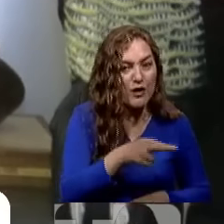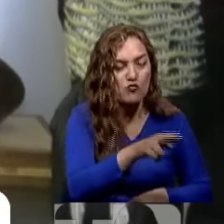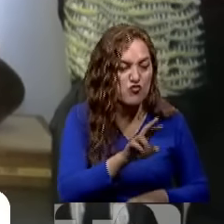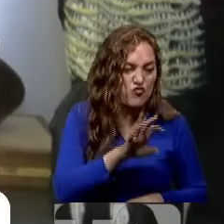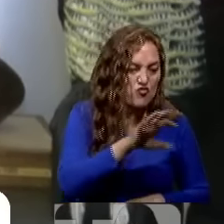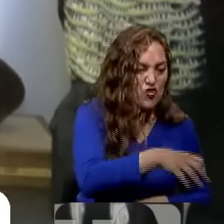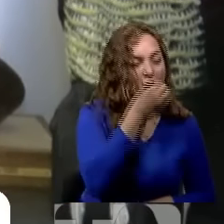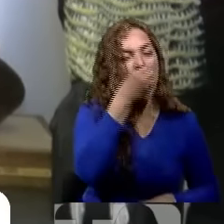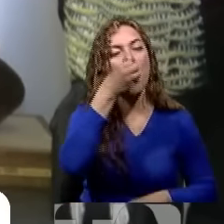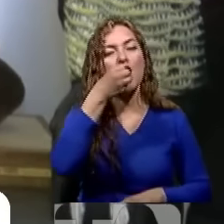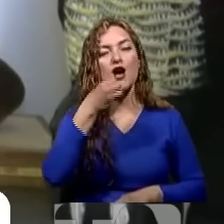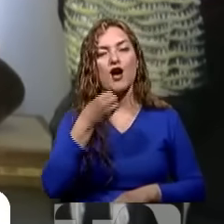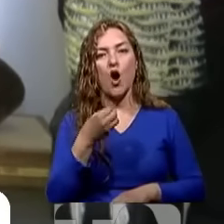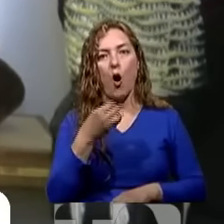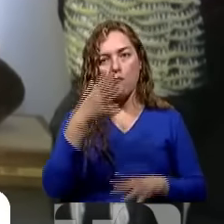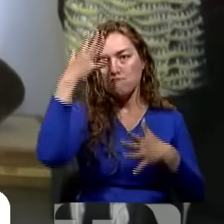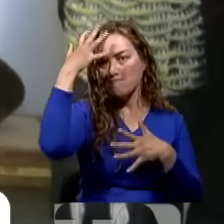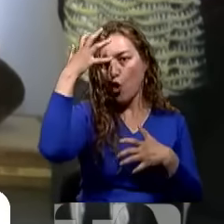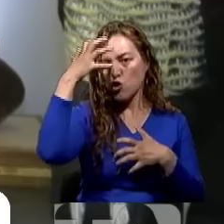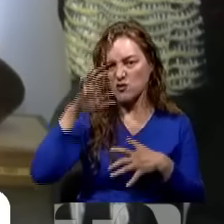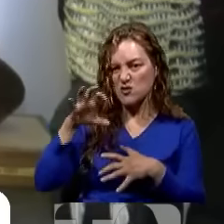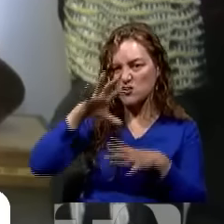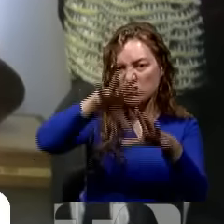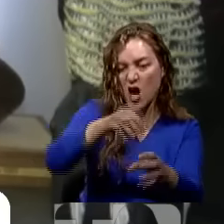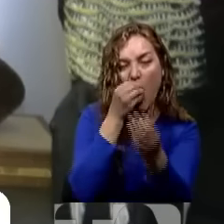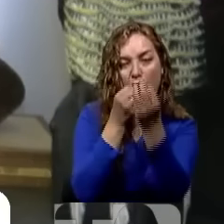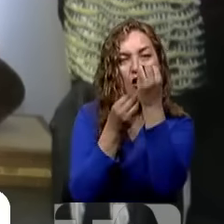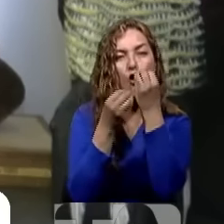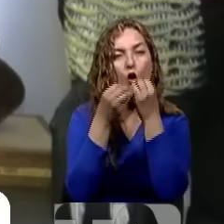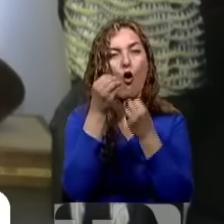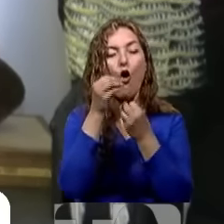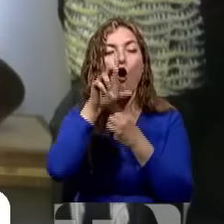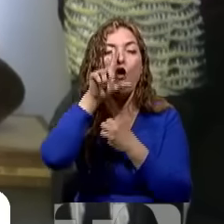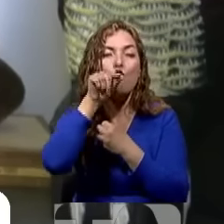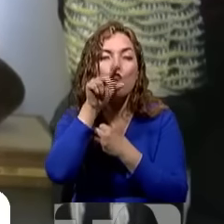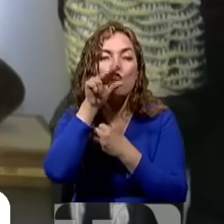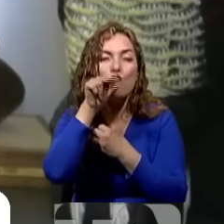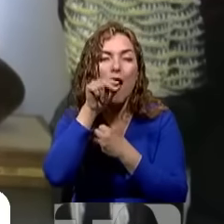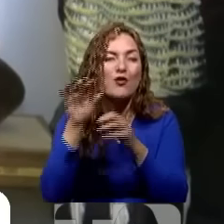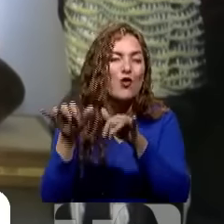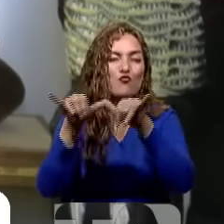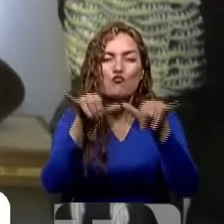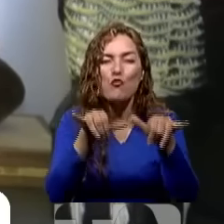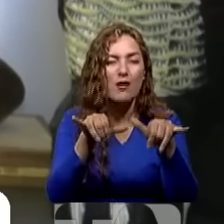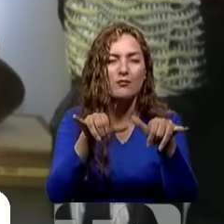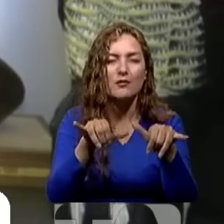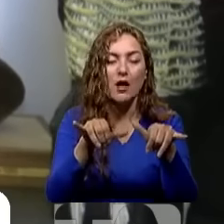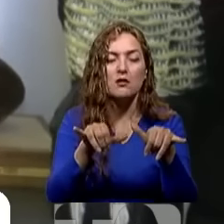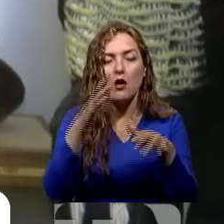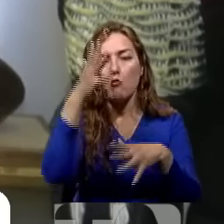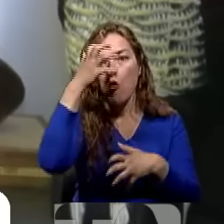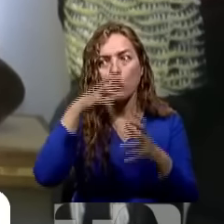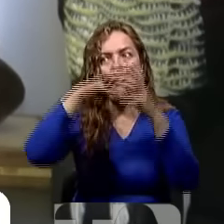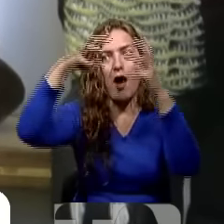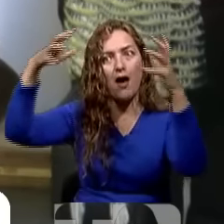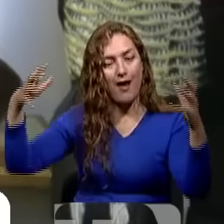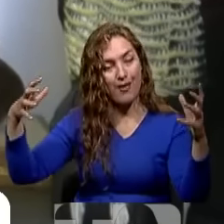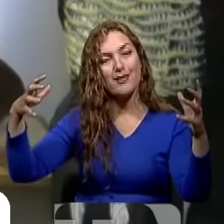andina puede cazar monos, puede cazar pavas de monte. Y las arpías, que ya son las más grandes, cazan igual monos más